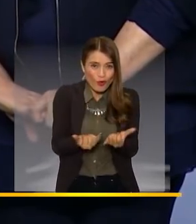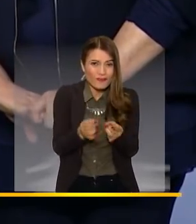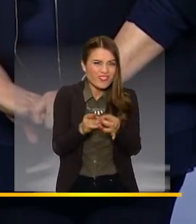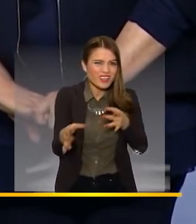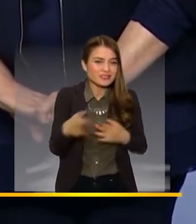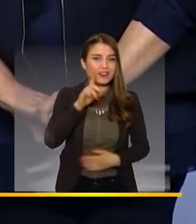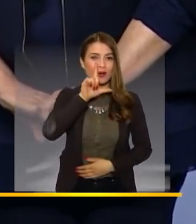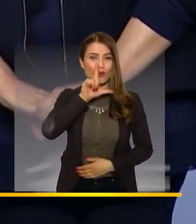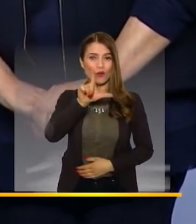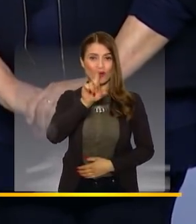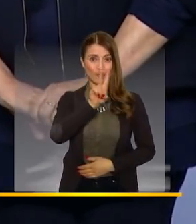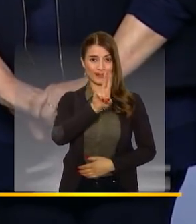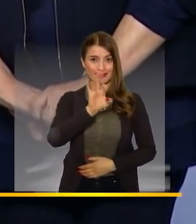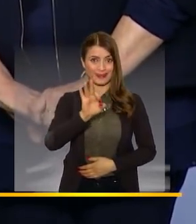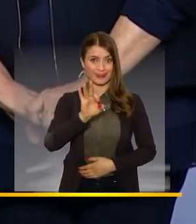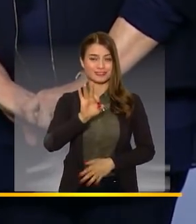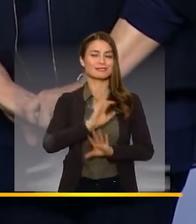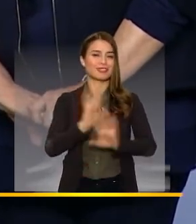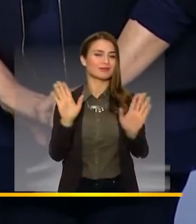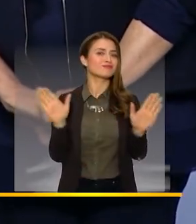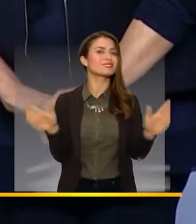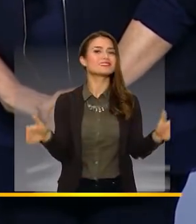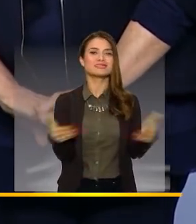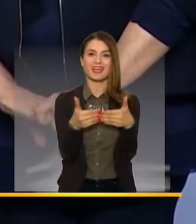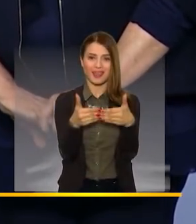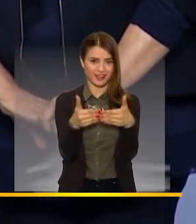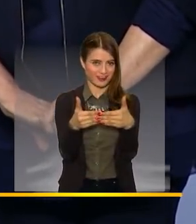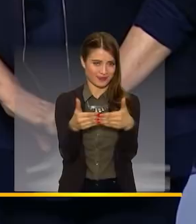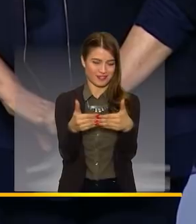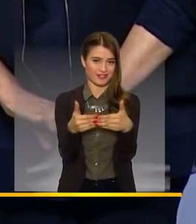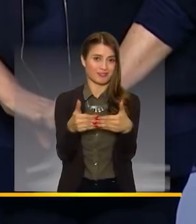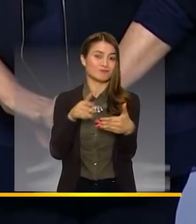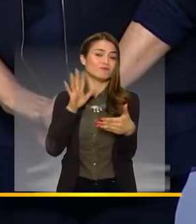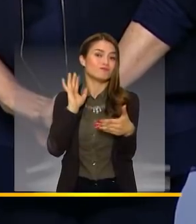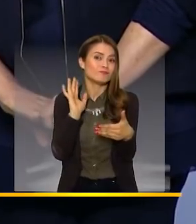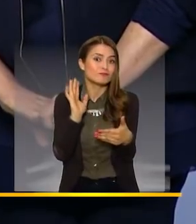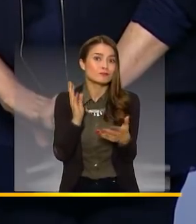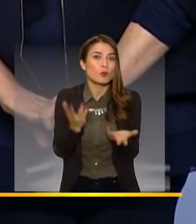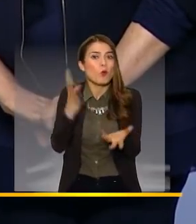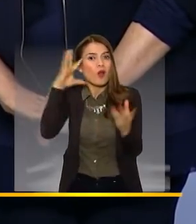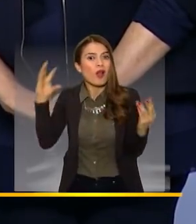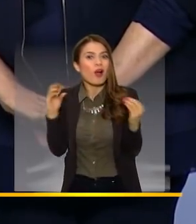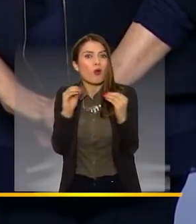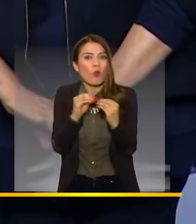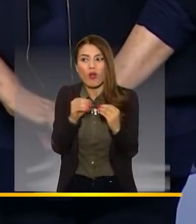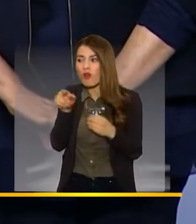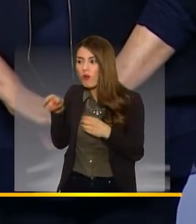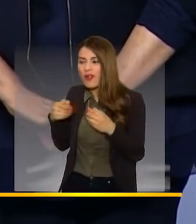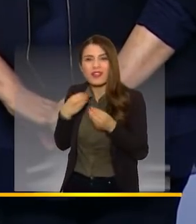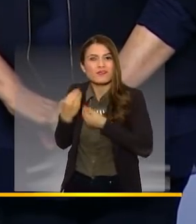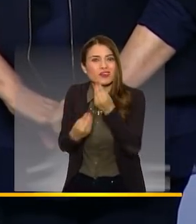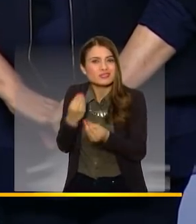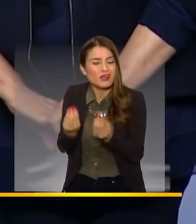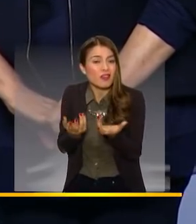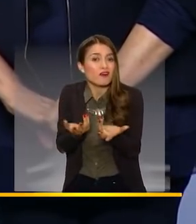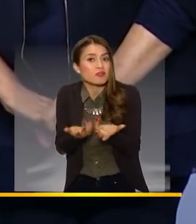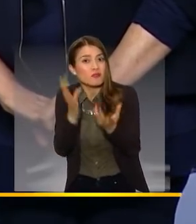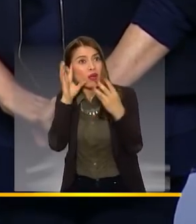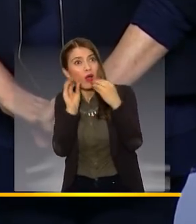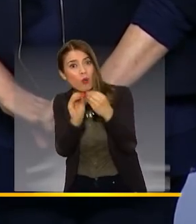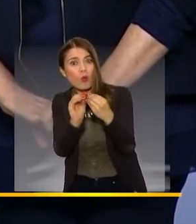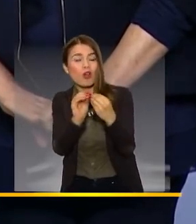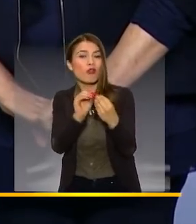ustedes, es la fecha de cierre y la posible adjudicación de la